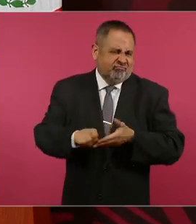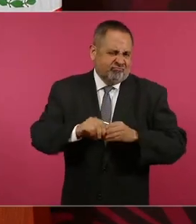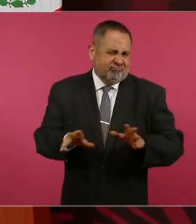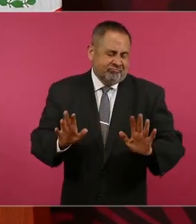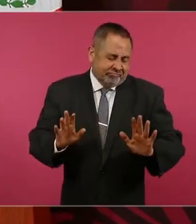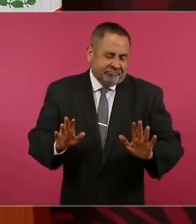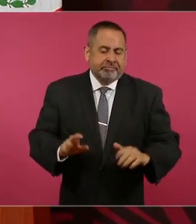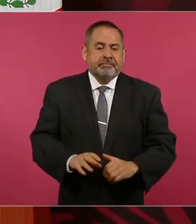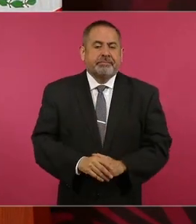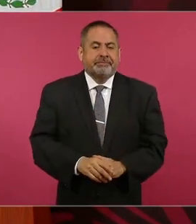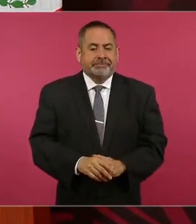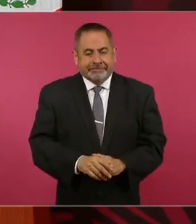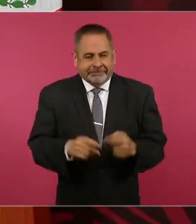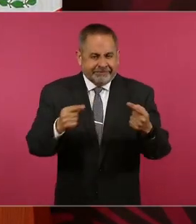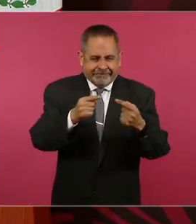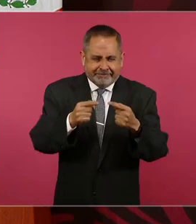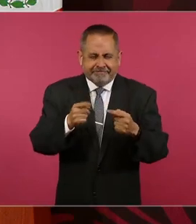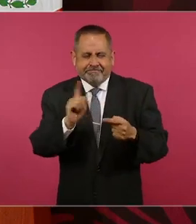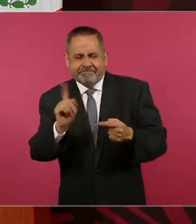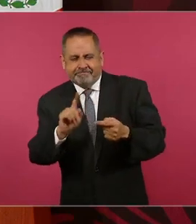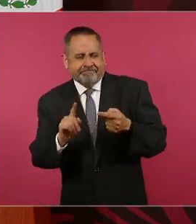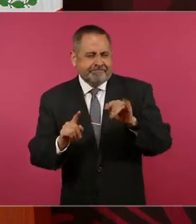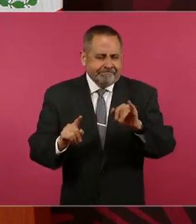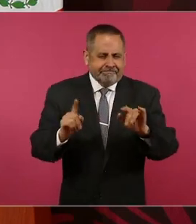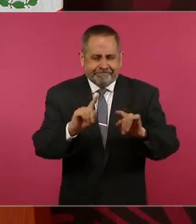entonces genera